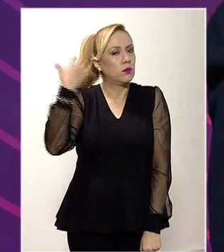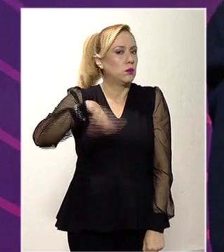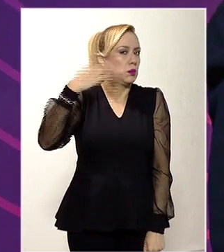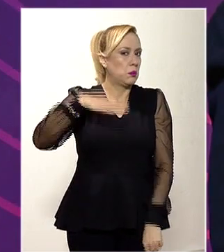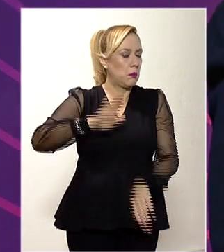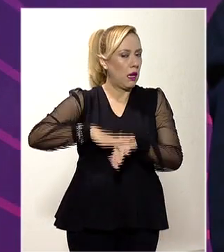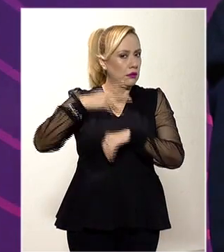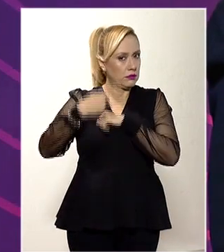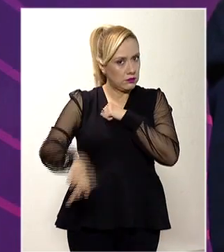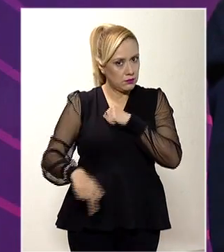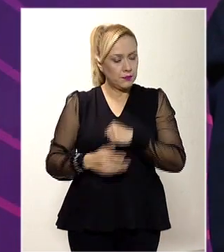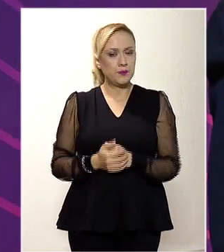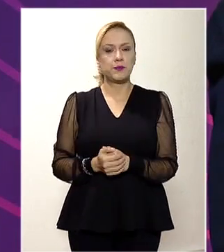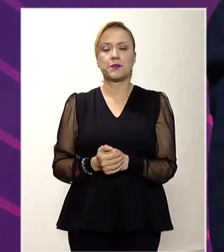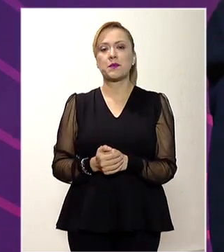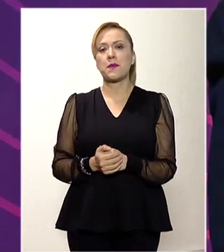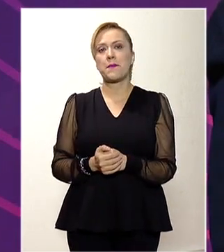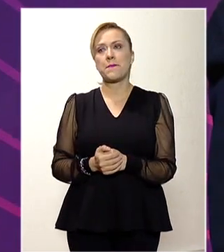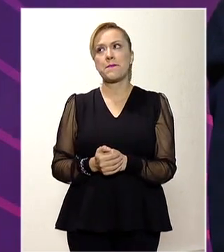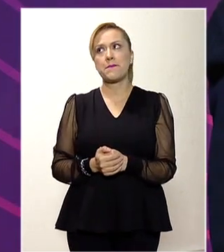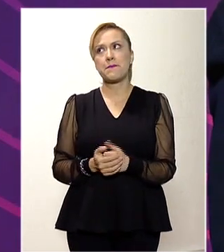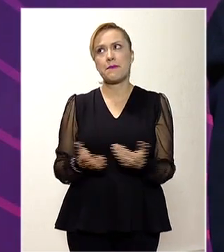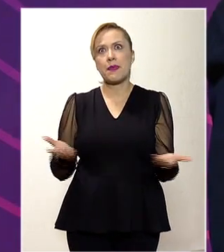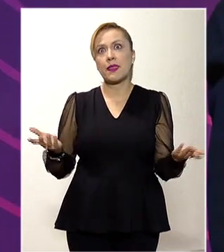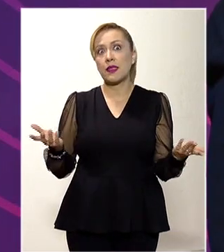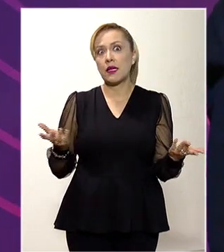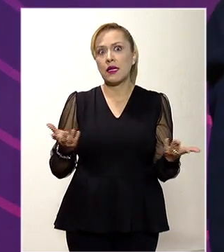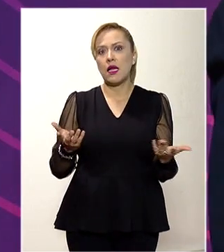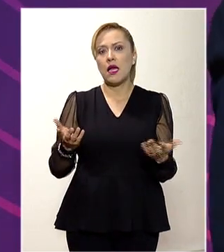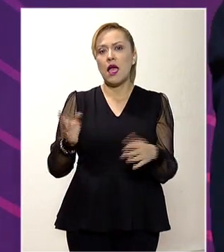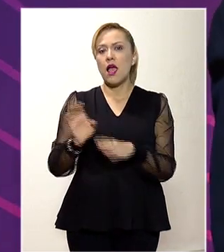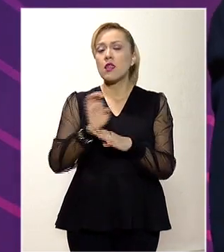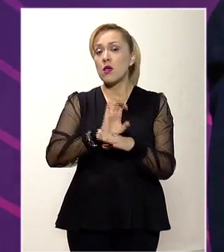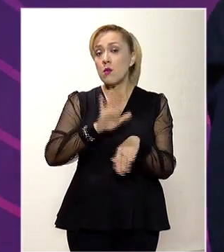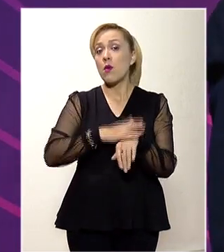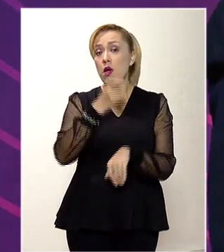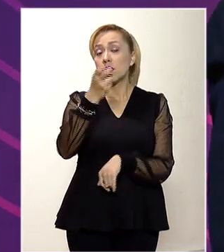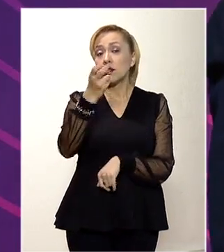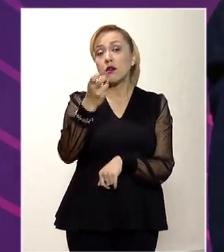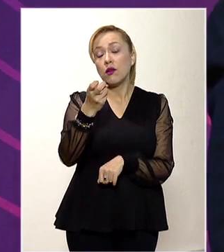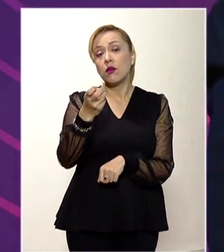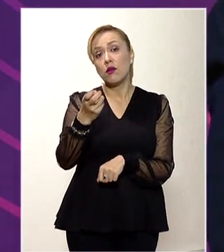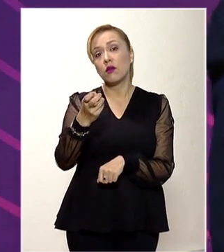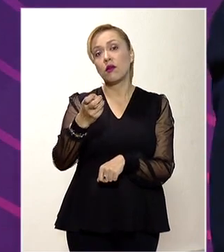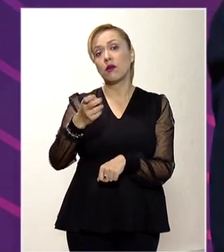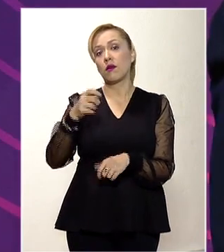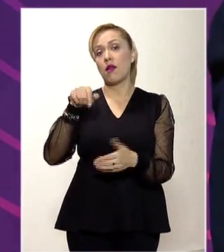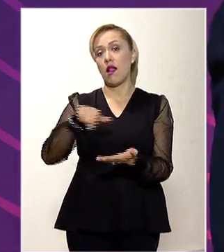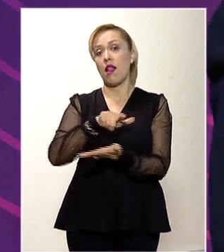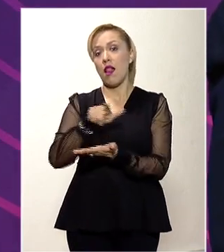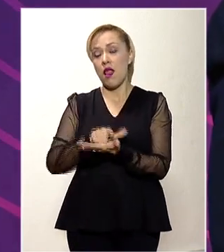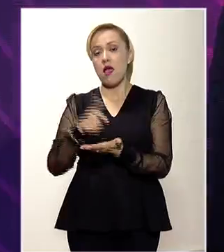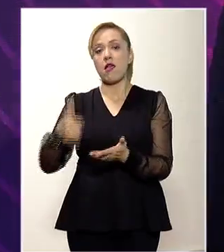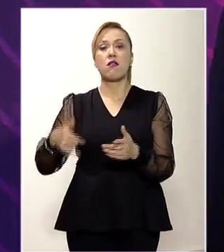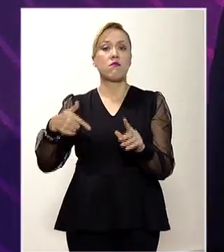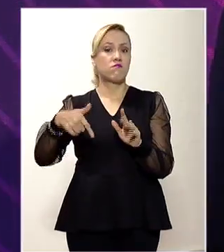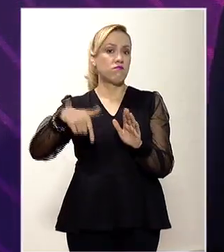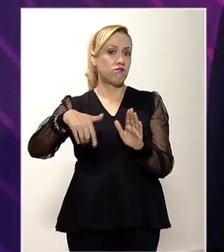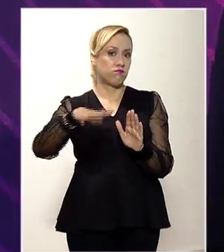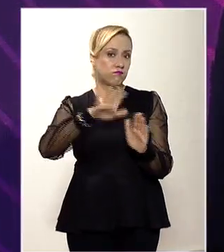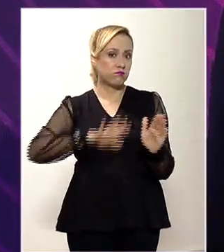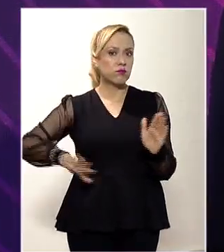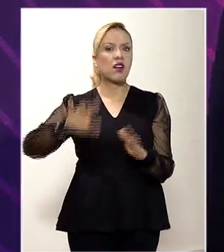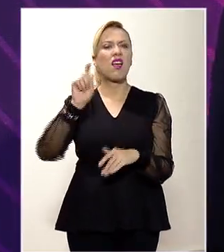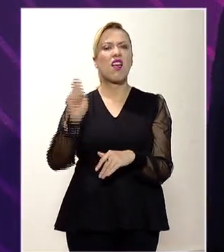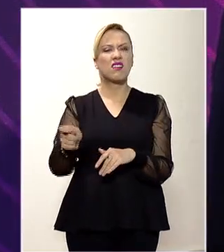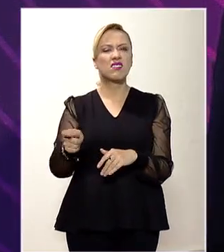combinan. Em, entonces, por eso, digamos, tanto la convención como estos principios, lo